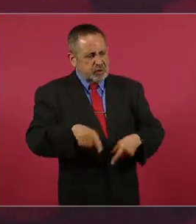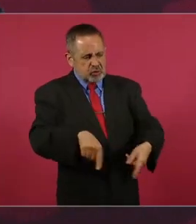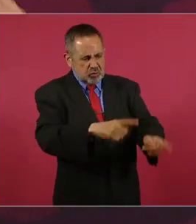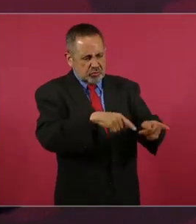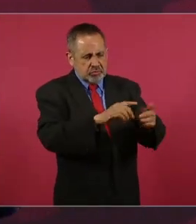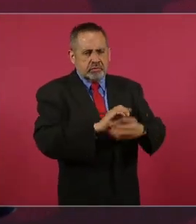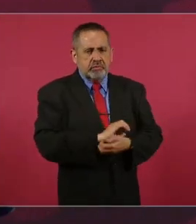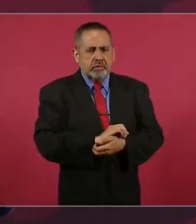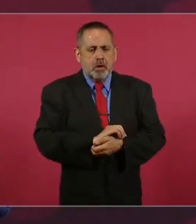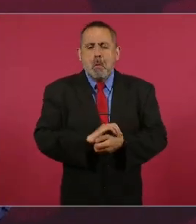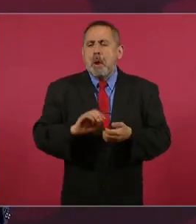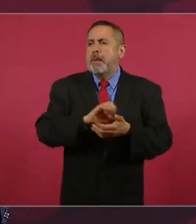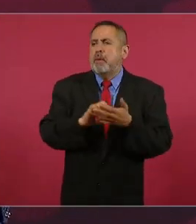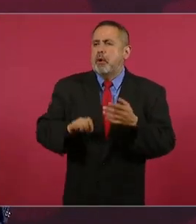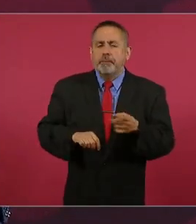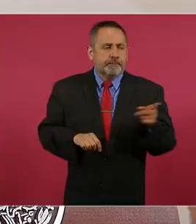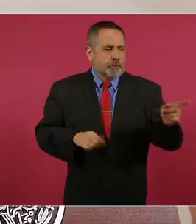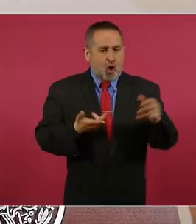construye un hospital,